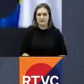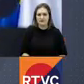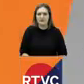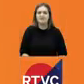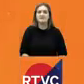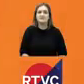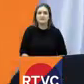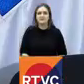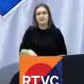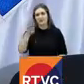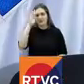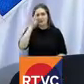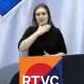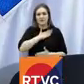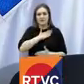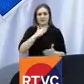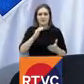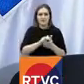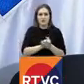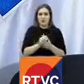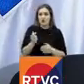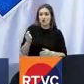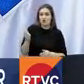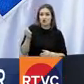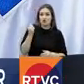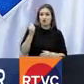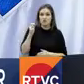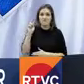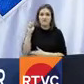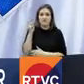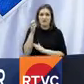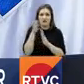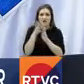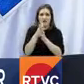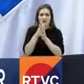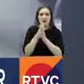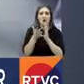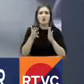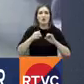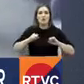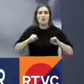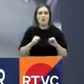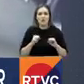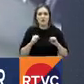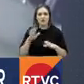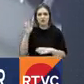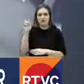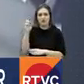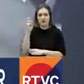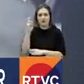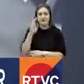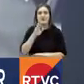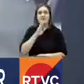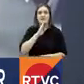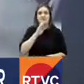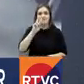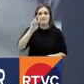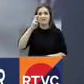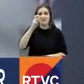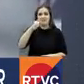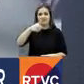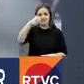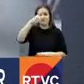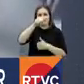Gusto saludarlos y muy buenas tardes. Acaba de terminar la rueda de prensa acá en el búnker de la Fiscalía. Ha hablado la vicefiscal Marta Mancera y